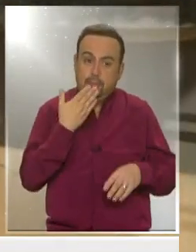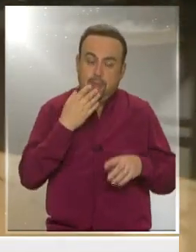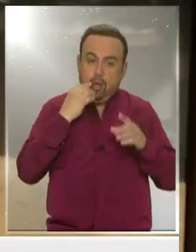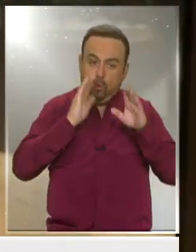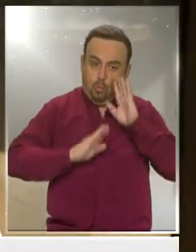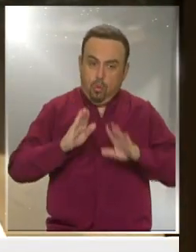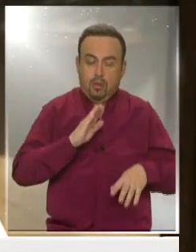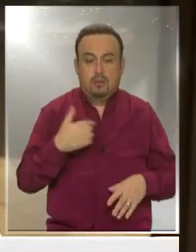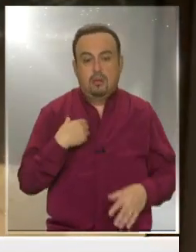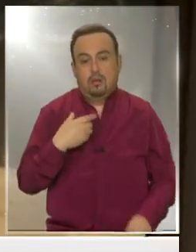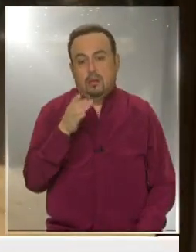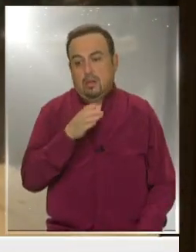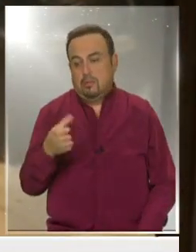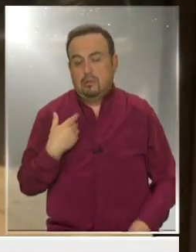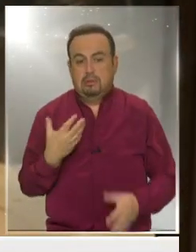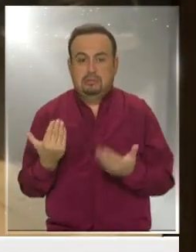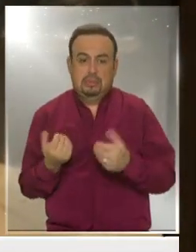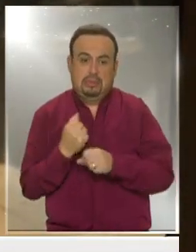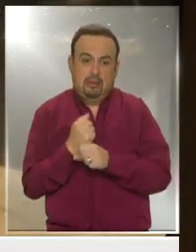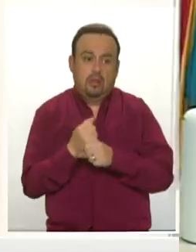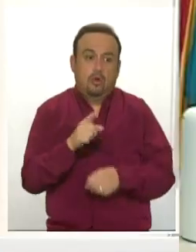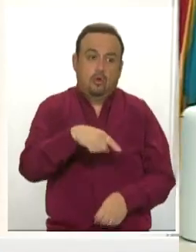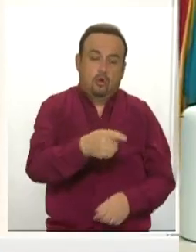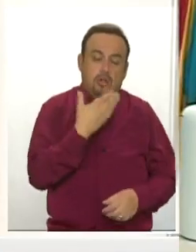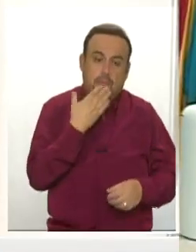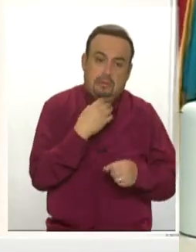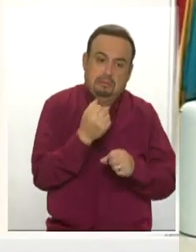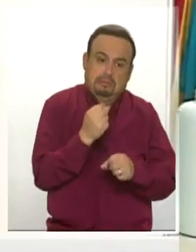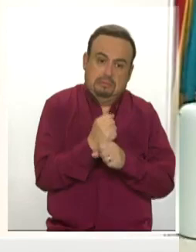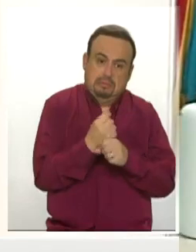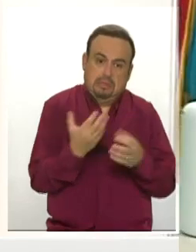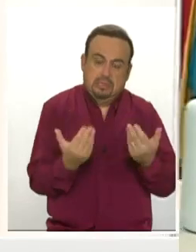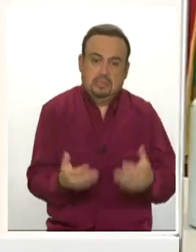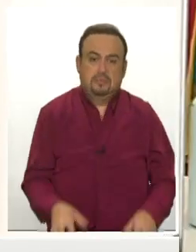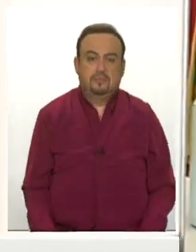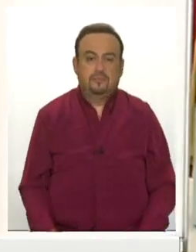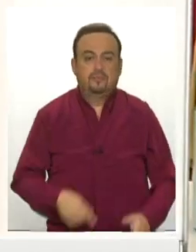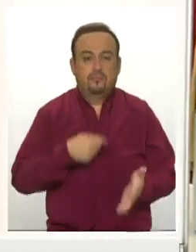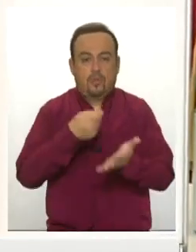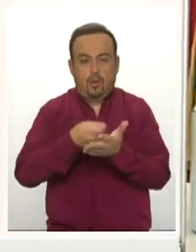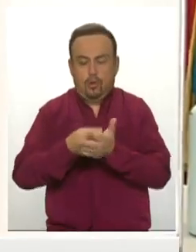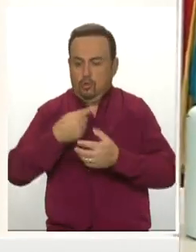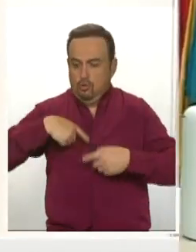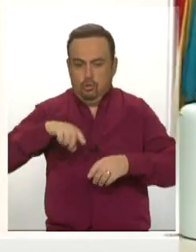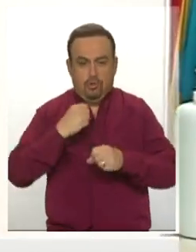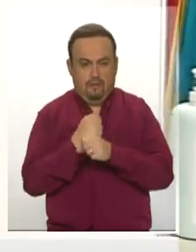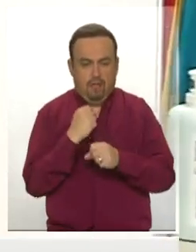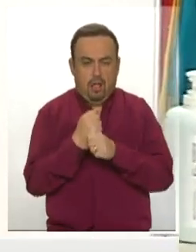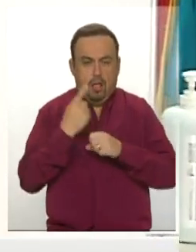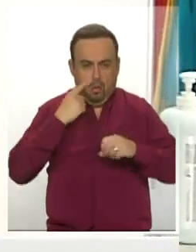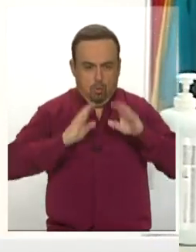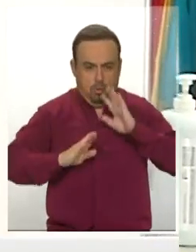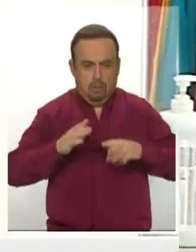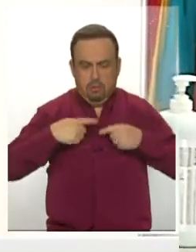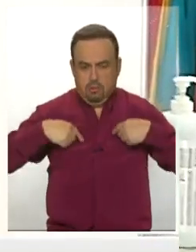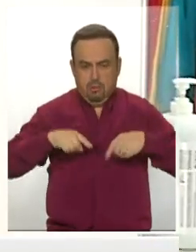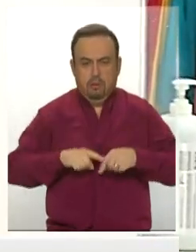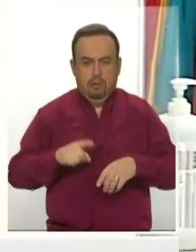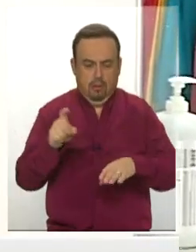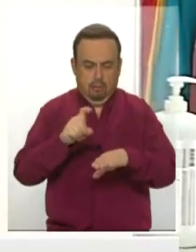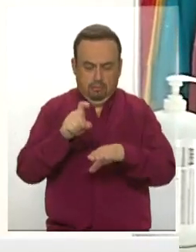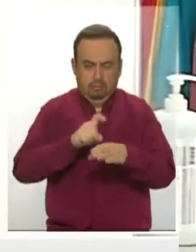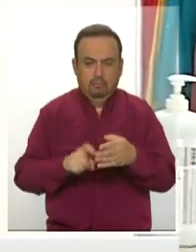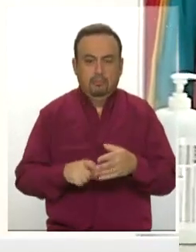gente necesita igual comprar y ellos necesitan trabajar. Estamos trabajando con todas las precauciones. Acá tenemos el alcohol